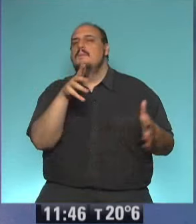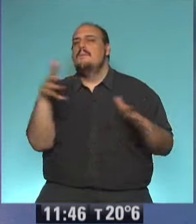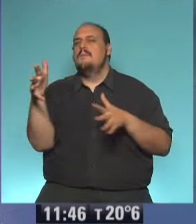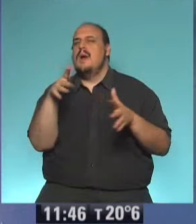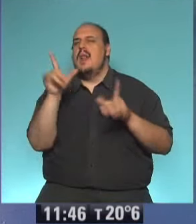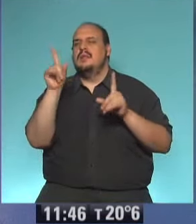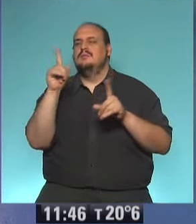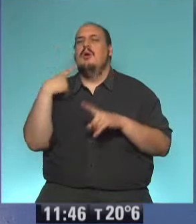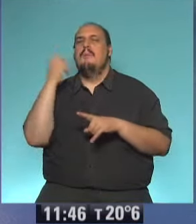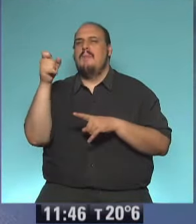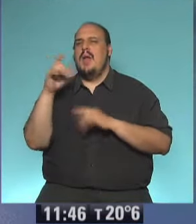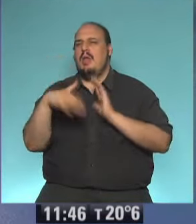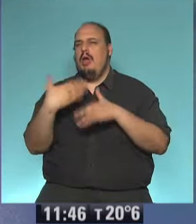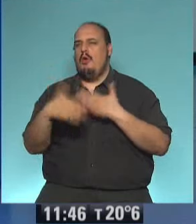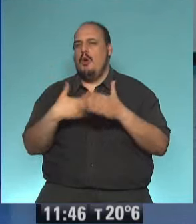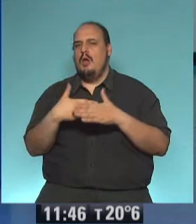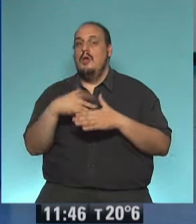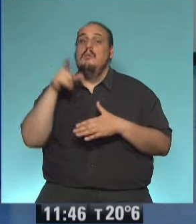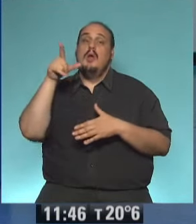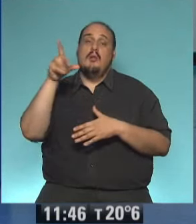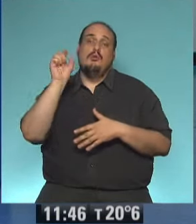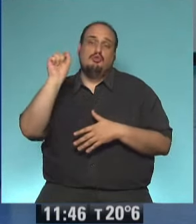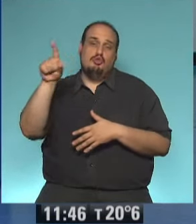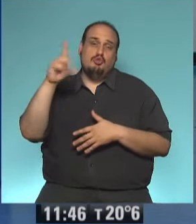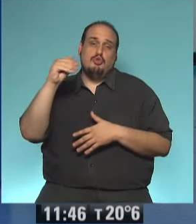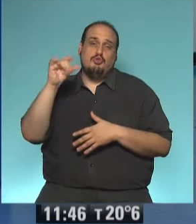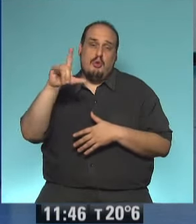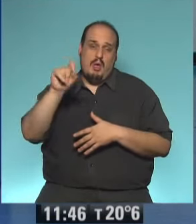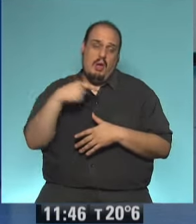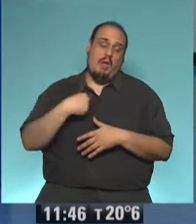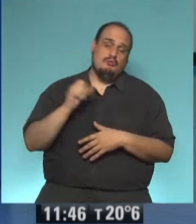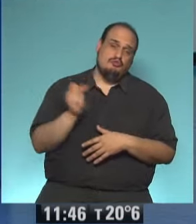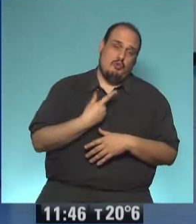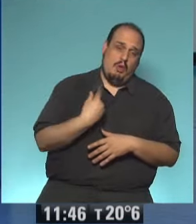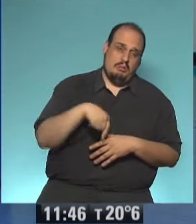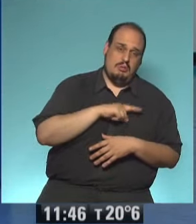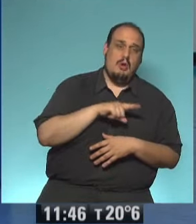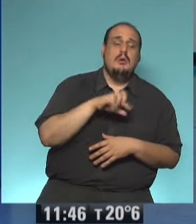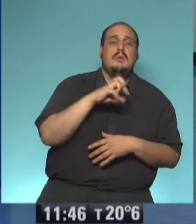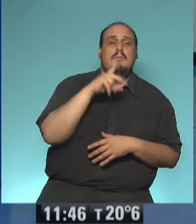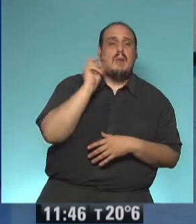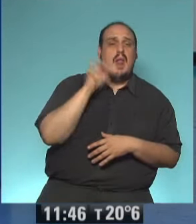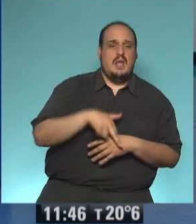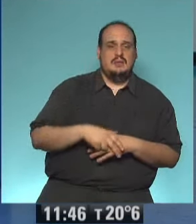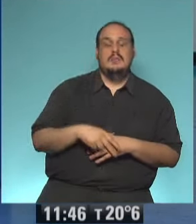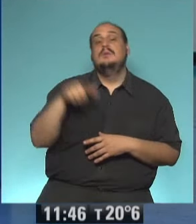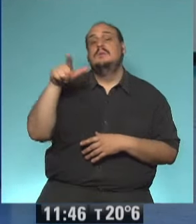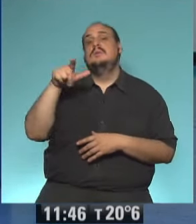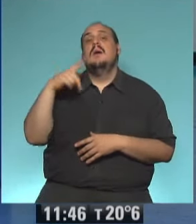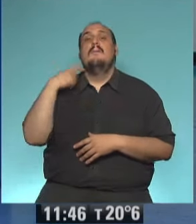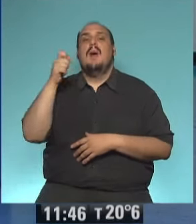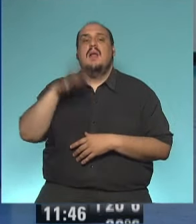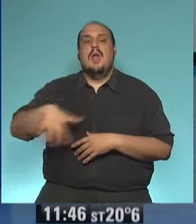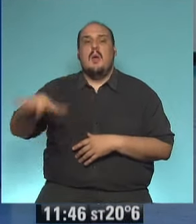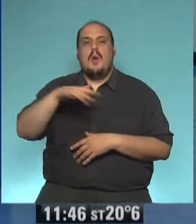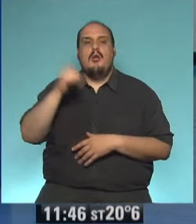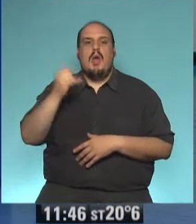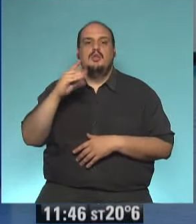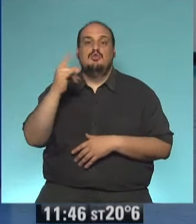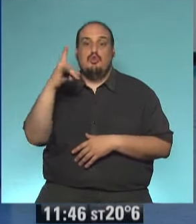que jugaban en España. Bueno, pero el de ustedes se llama Chueca y el nuestro se llama Palín. Hay un barrio en España que se llama Chueca. Cierto, es verdad. ¿Será por